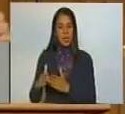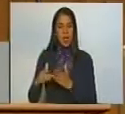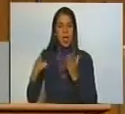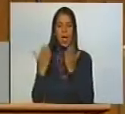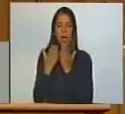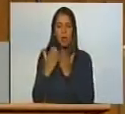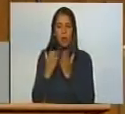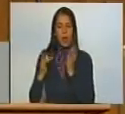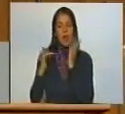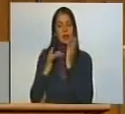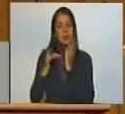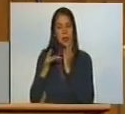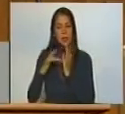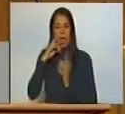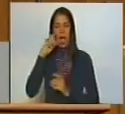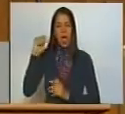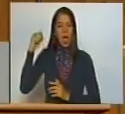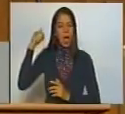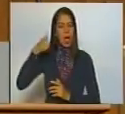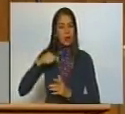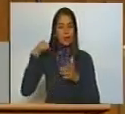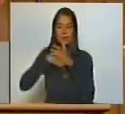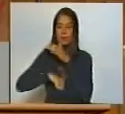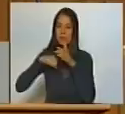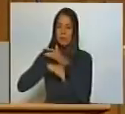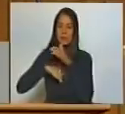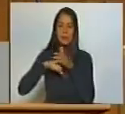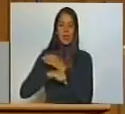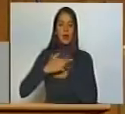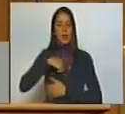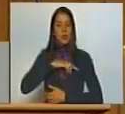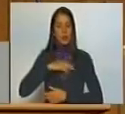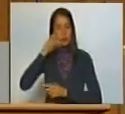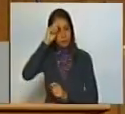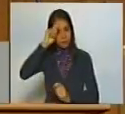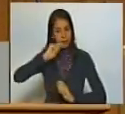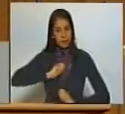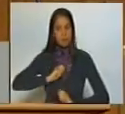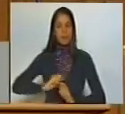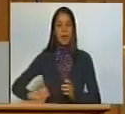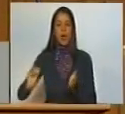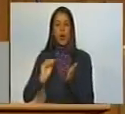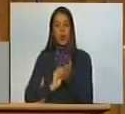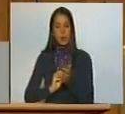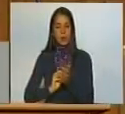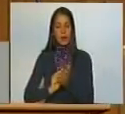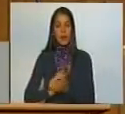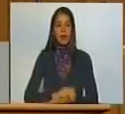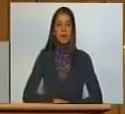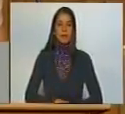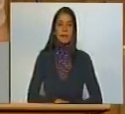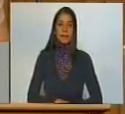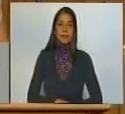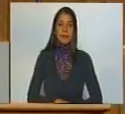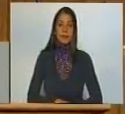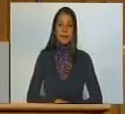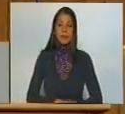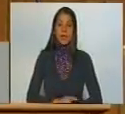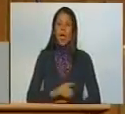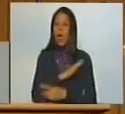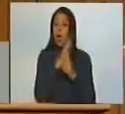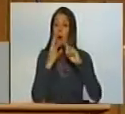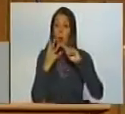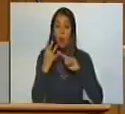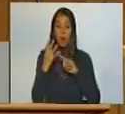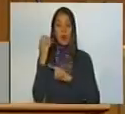una lucha que llevamos los estudiantes de educación media y que hemos sido reivindicados. En nuestro cuarto congreso de la